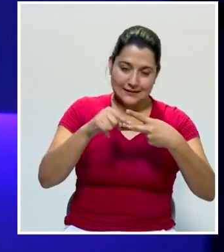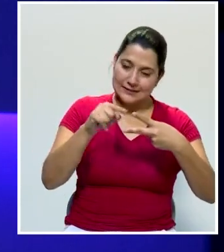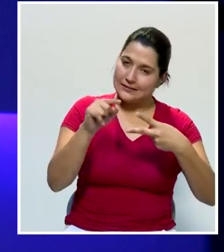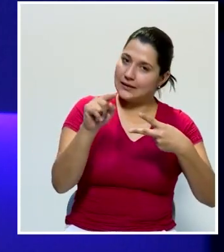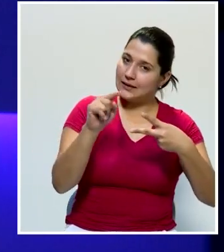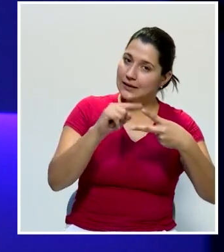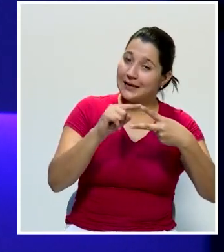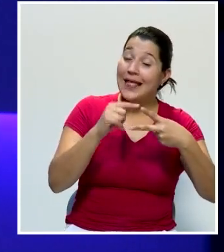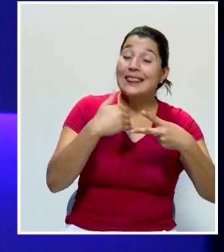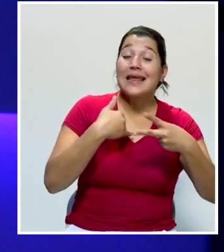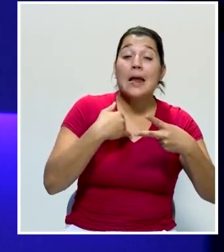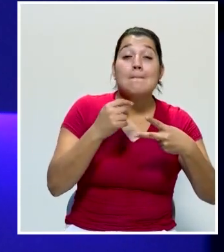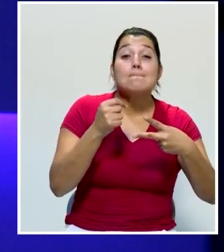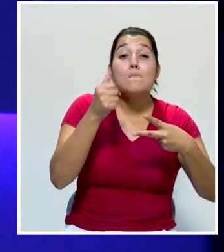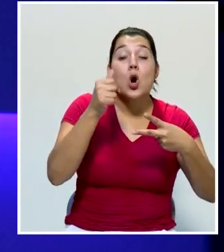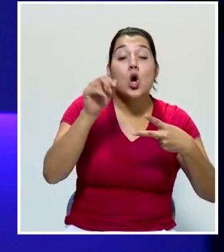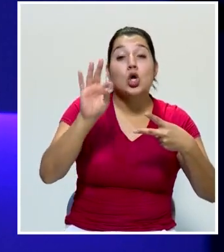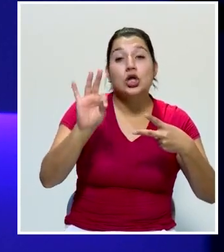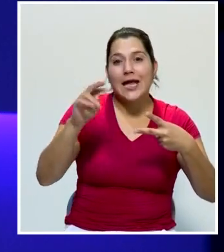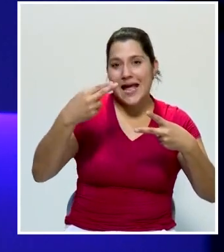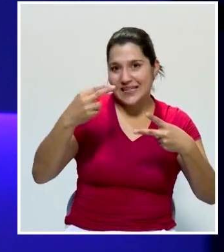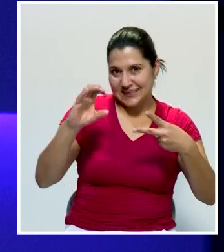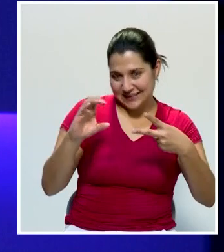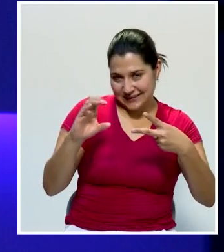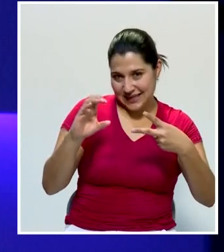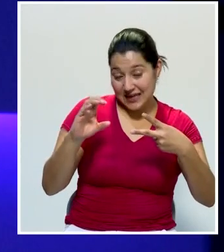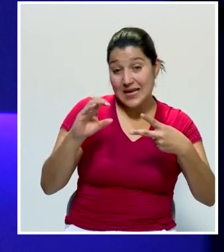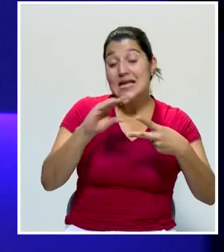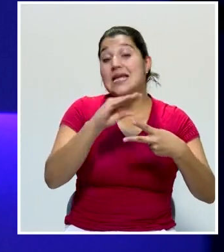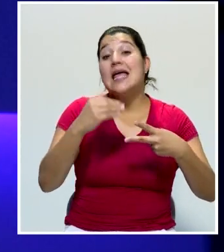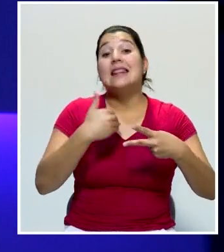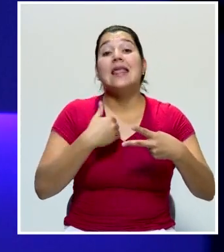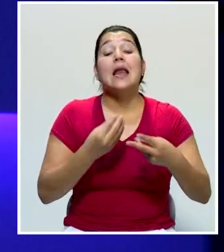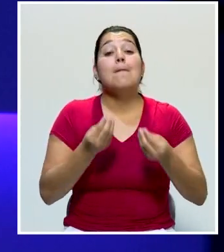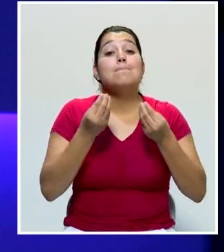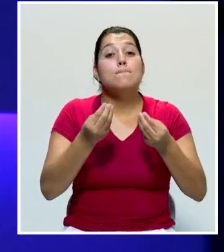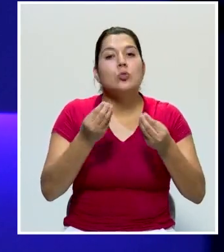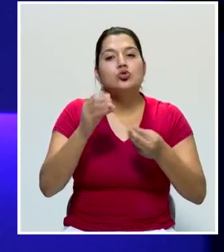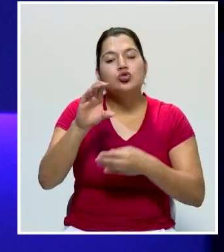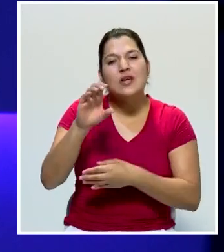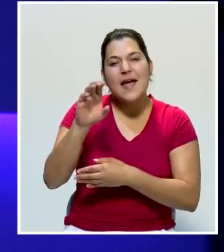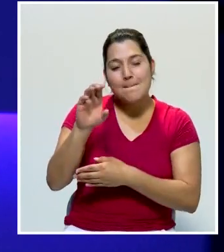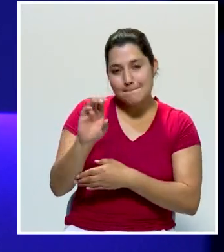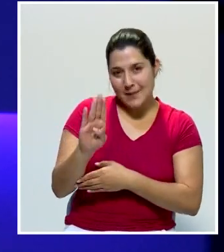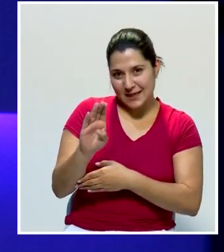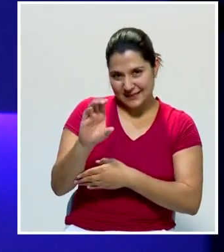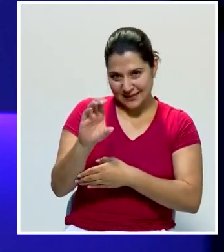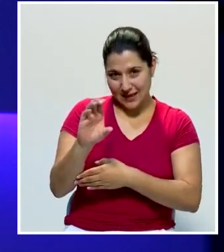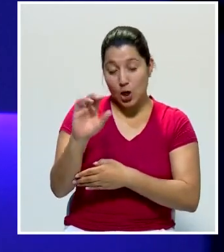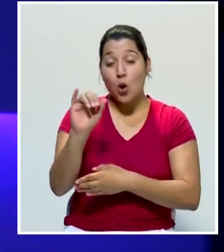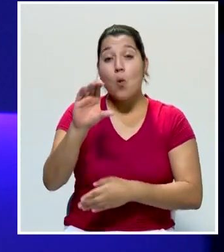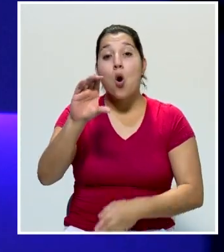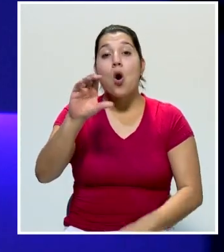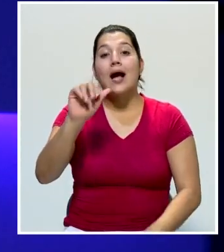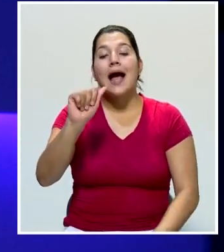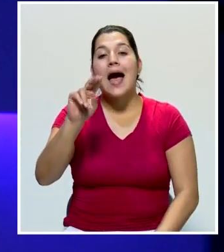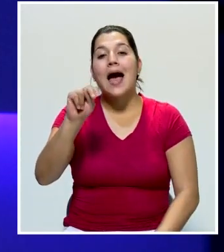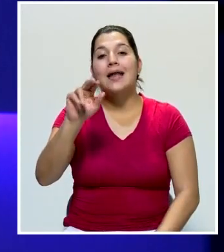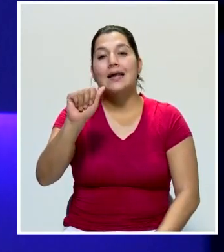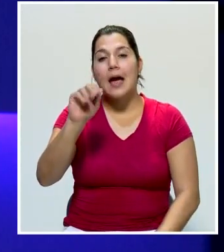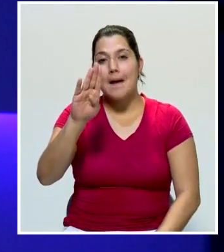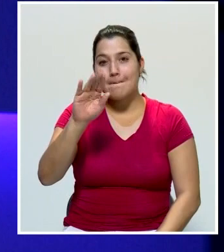tiene baja concentración de THC y alta concentración de CBC o cannabidiol, un químico